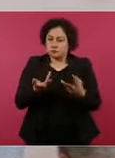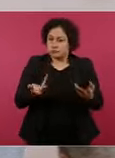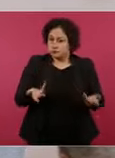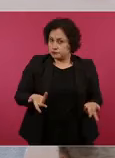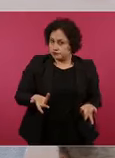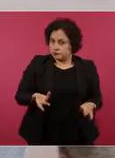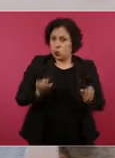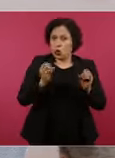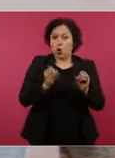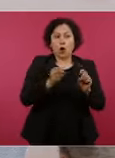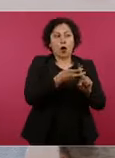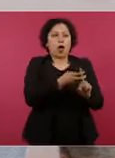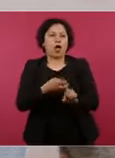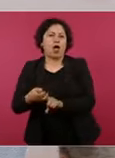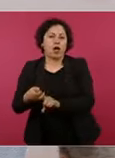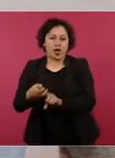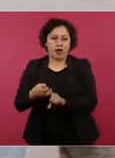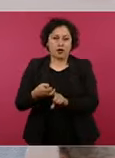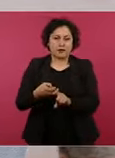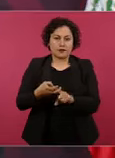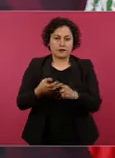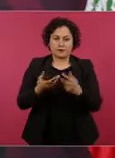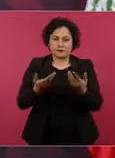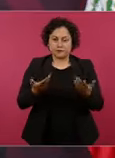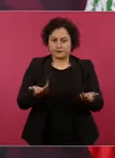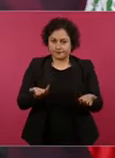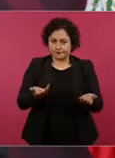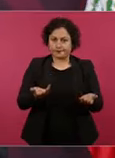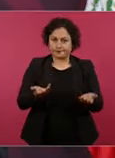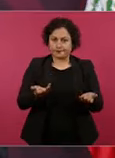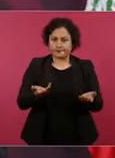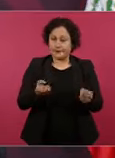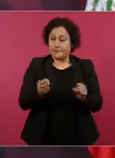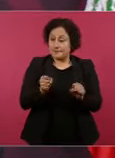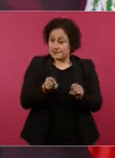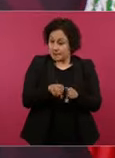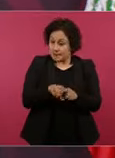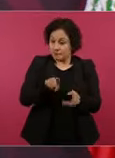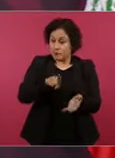con desapariciones y con la complicidad